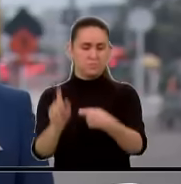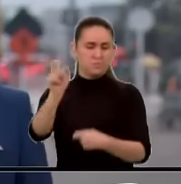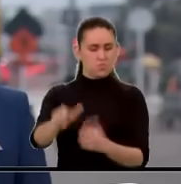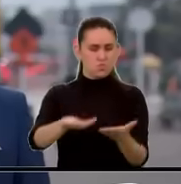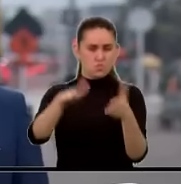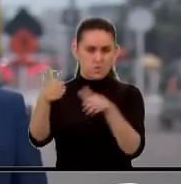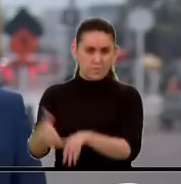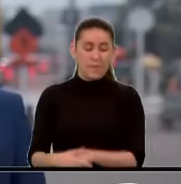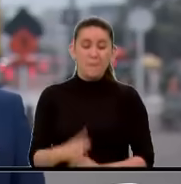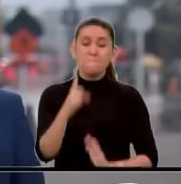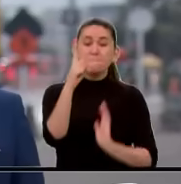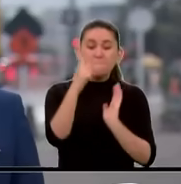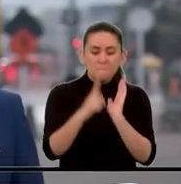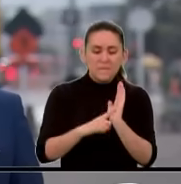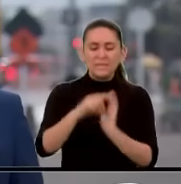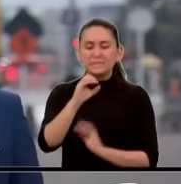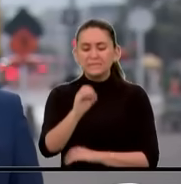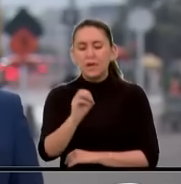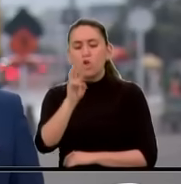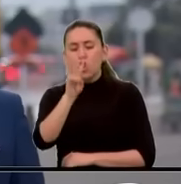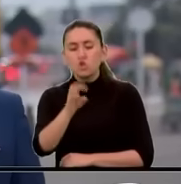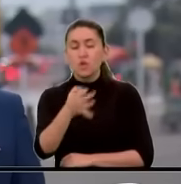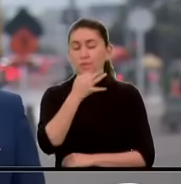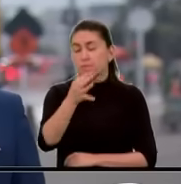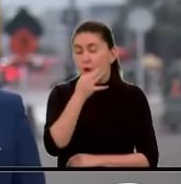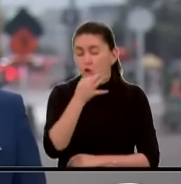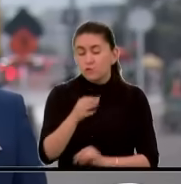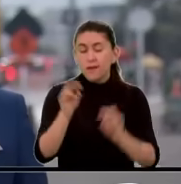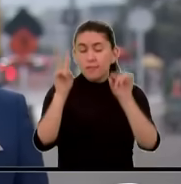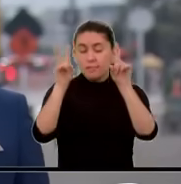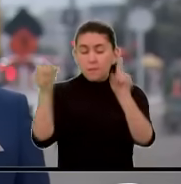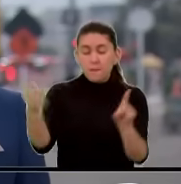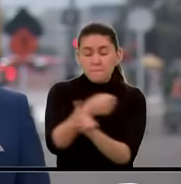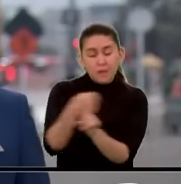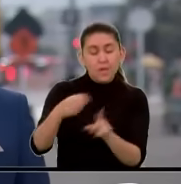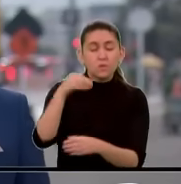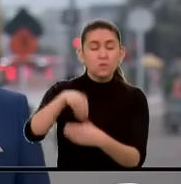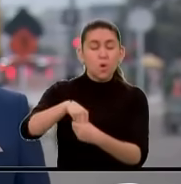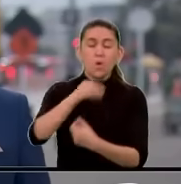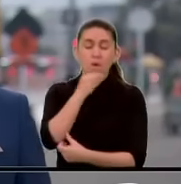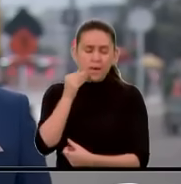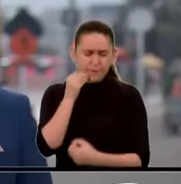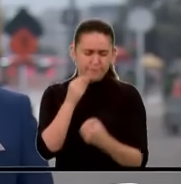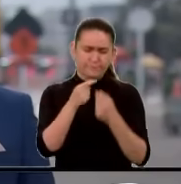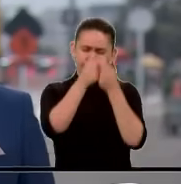24.018 denuncias solamente en Bogotá. Héctor Rojas, ¿qué detalles conoció de ese lamentable caso?